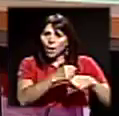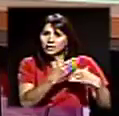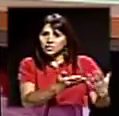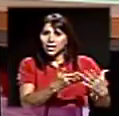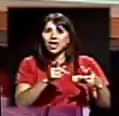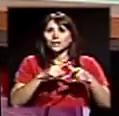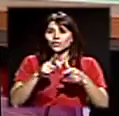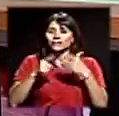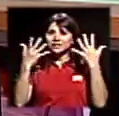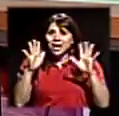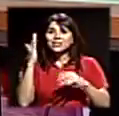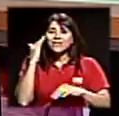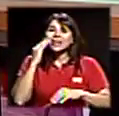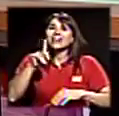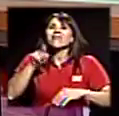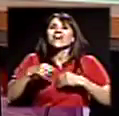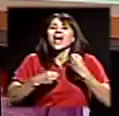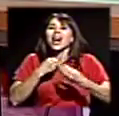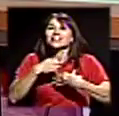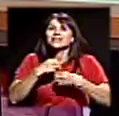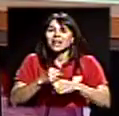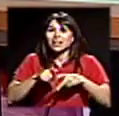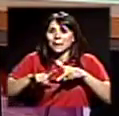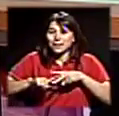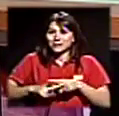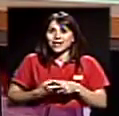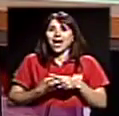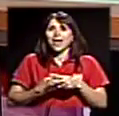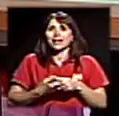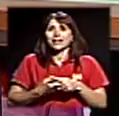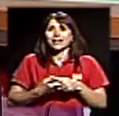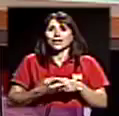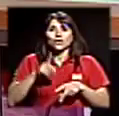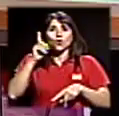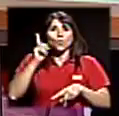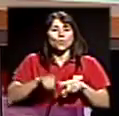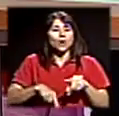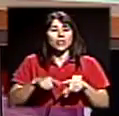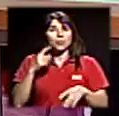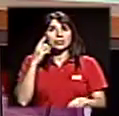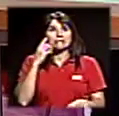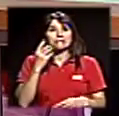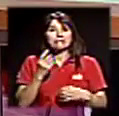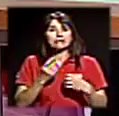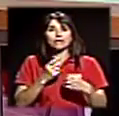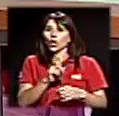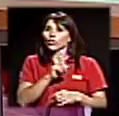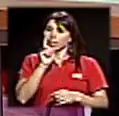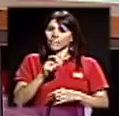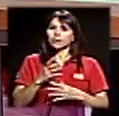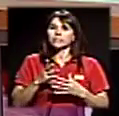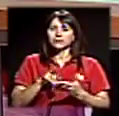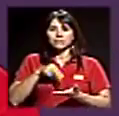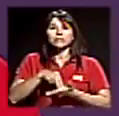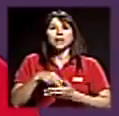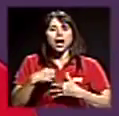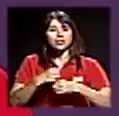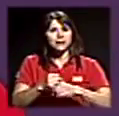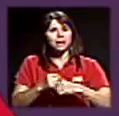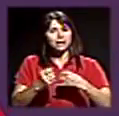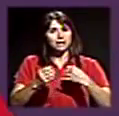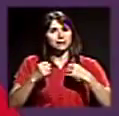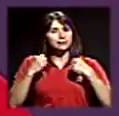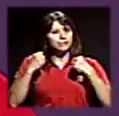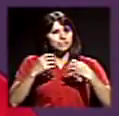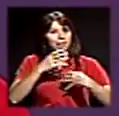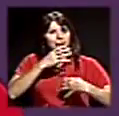entonces Jill ya sabe que tiene que colocarse y empezar y no puede pensarlo, ella tiene que hacer el calentamiento. Yo llegué y